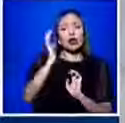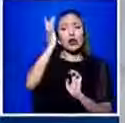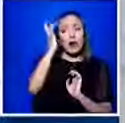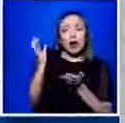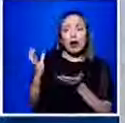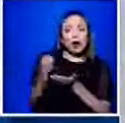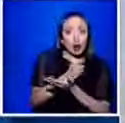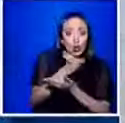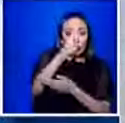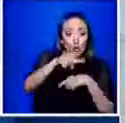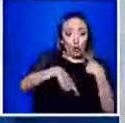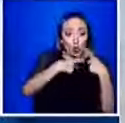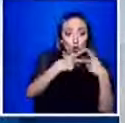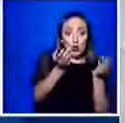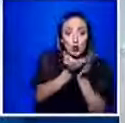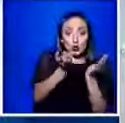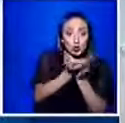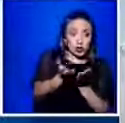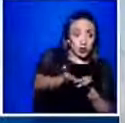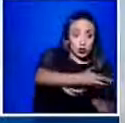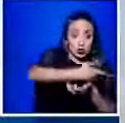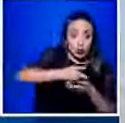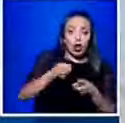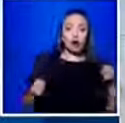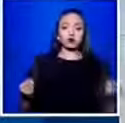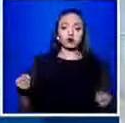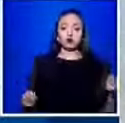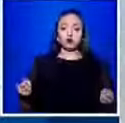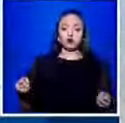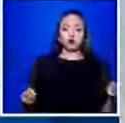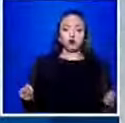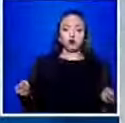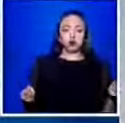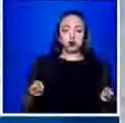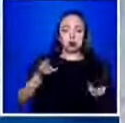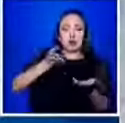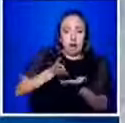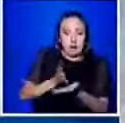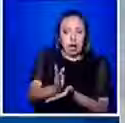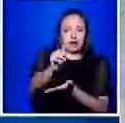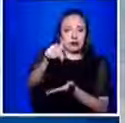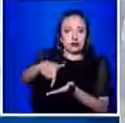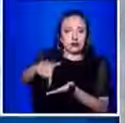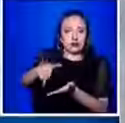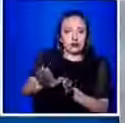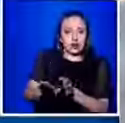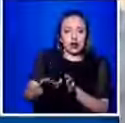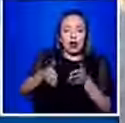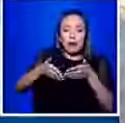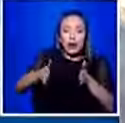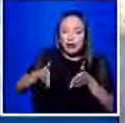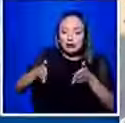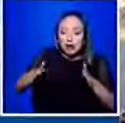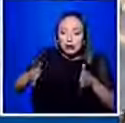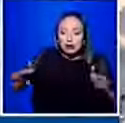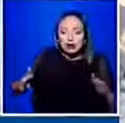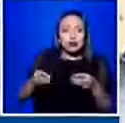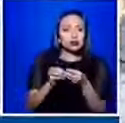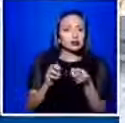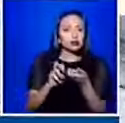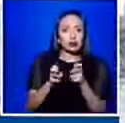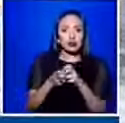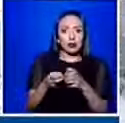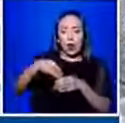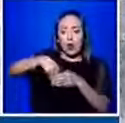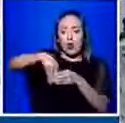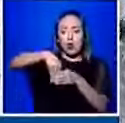de basura, obviamente el camión, que es grande y pesado, pasa por este lado y cada vez se va abriendo más. Tenemos ya un pequeño